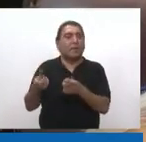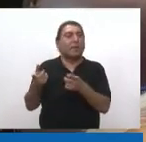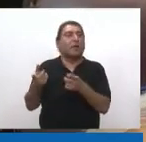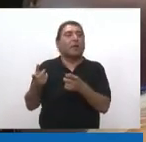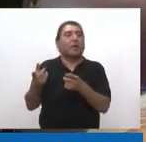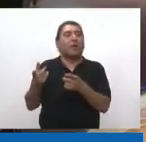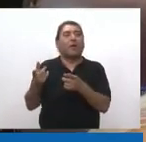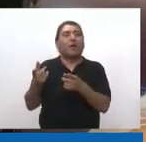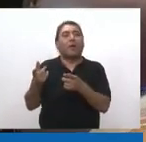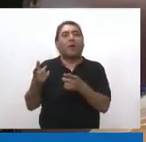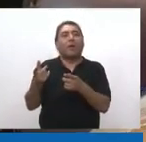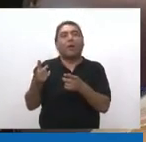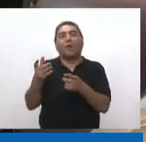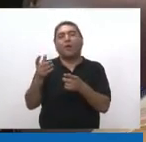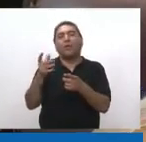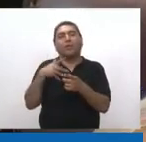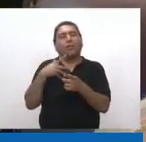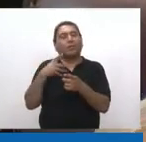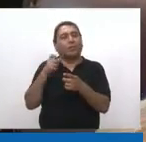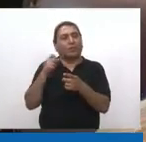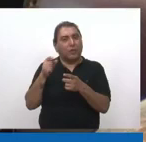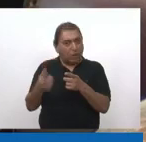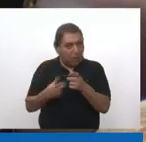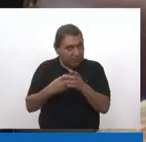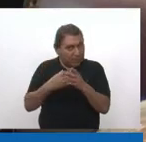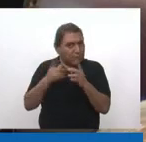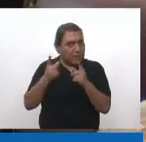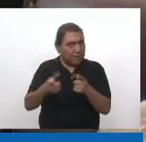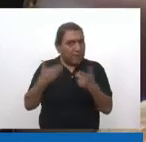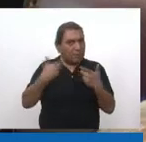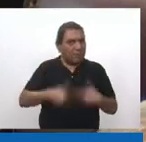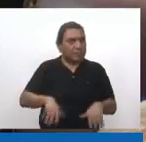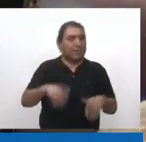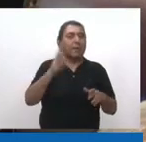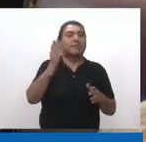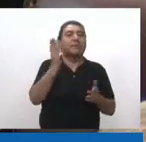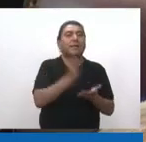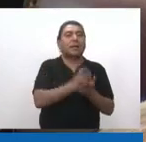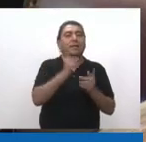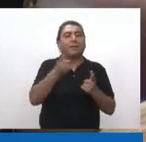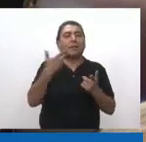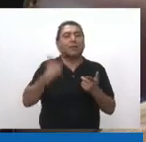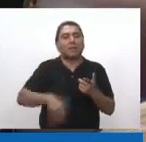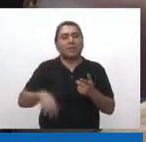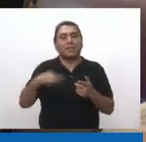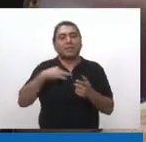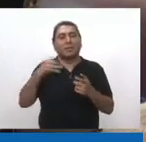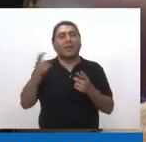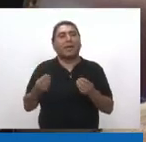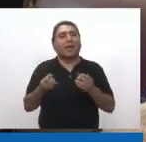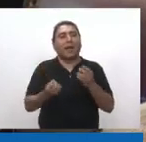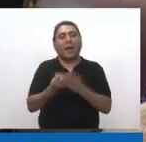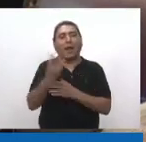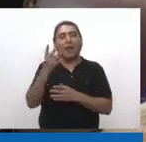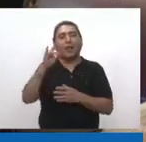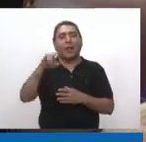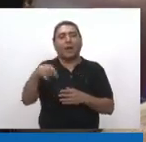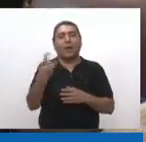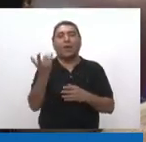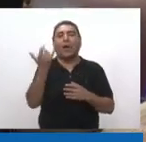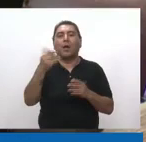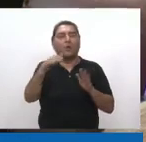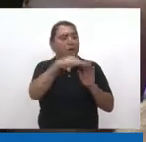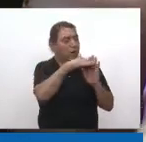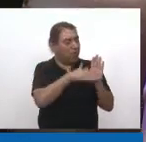de extinción de dominio, naturaleza penal, naturaleza civil, ¿qué hicieron? Sacaron un decreto de necesidad de urgencia, crearon una norma que restringe